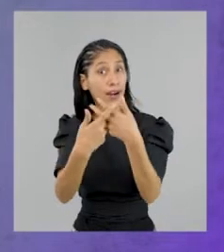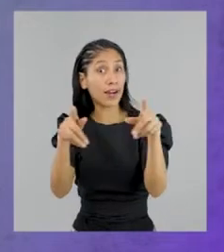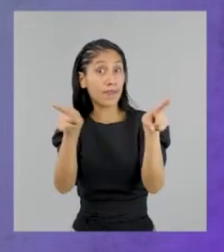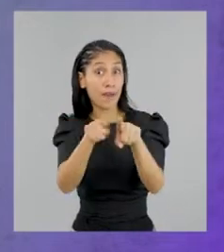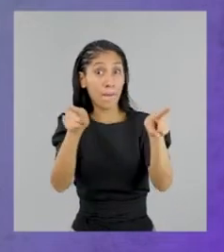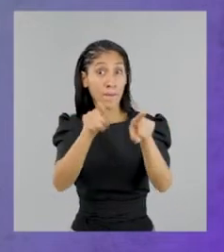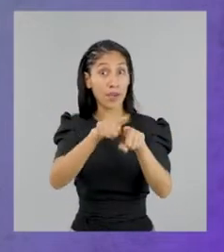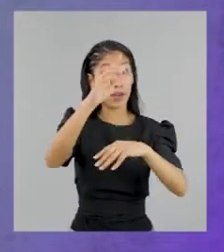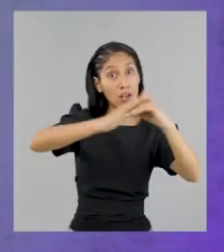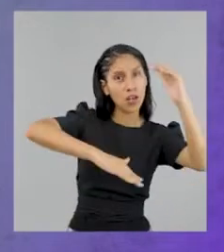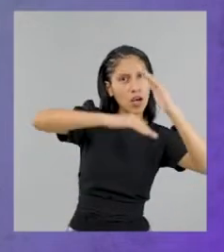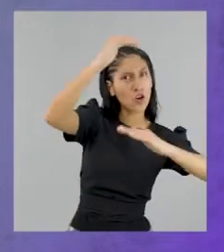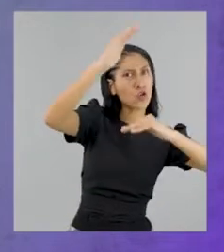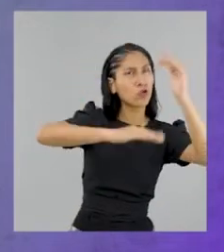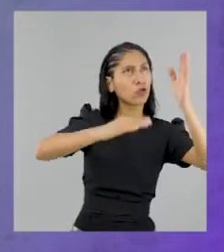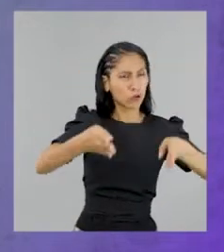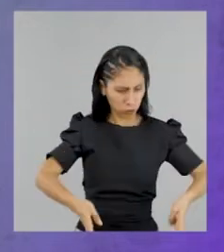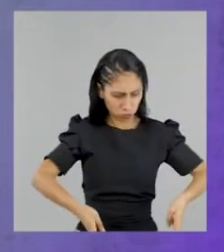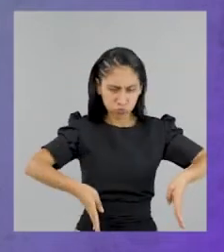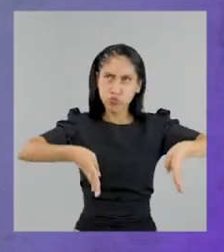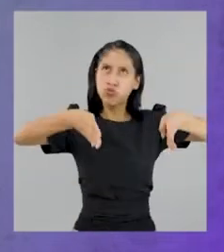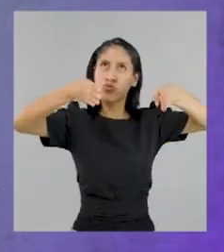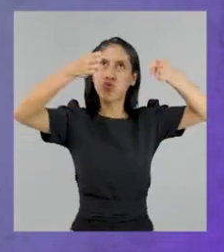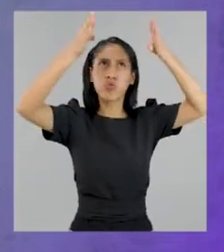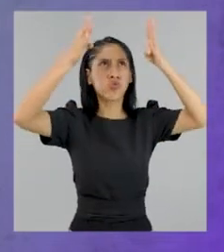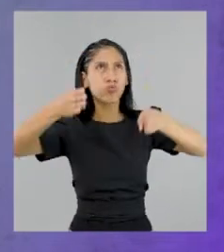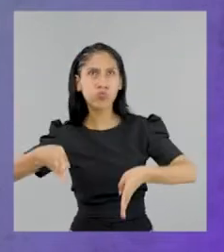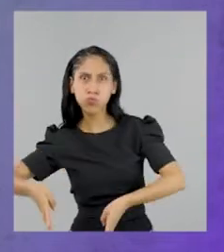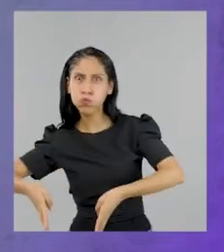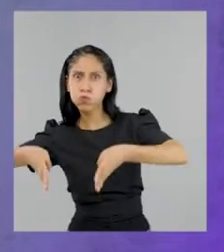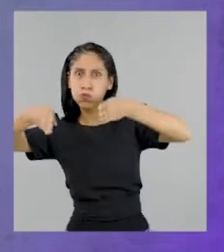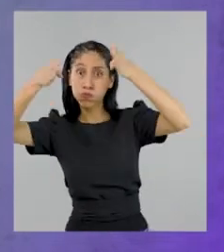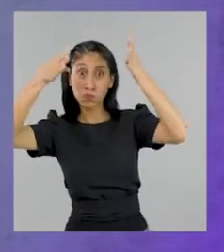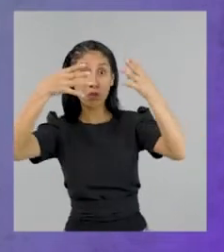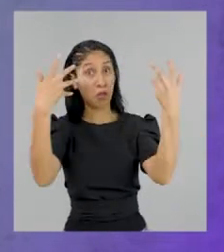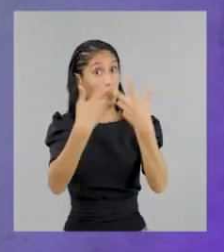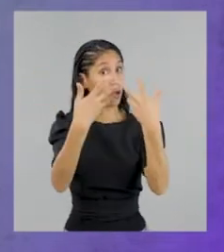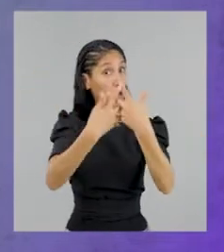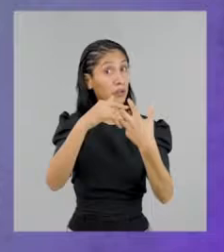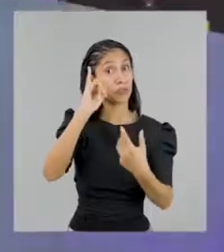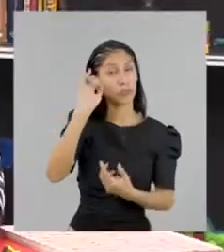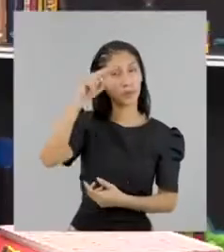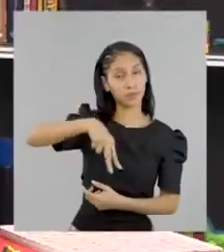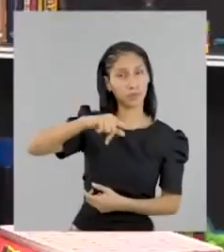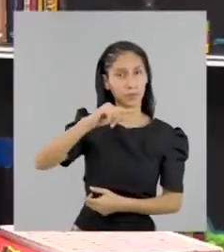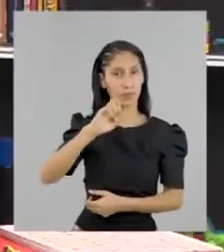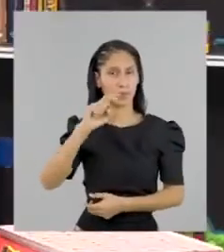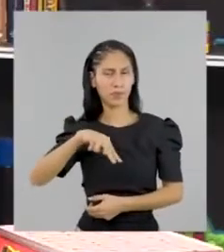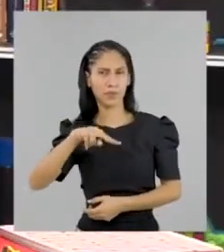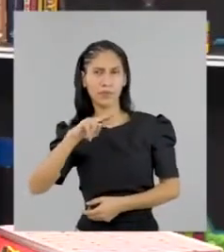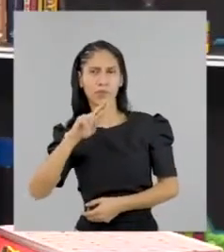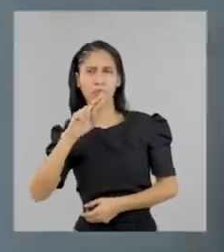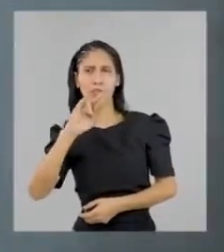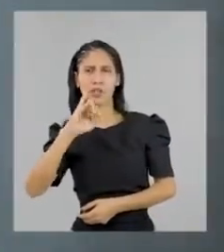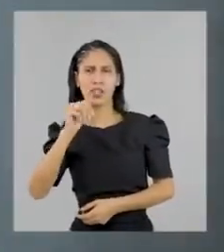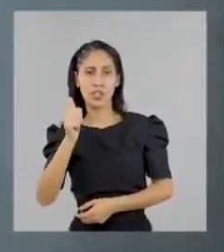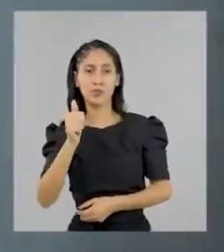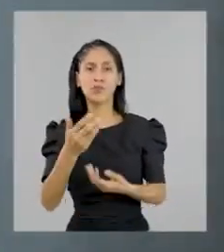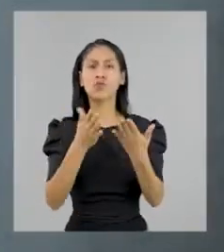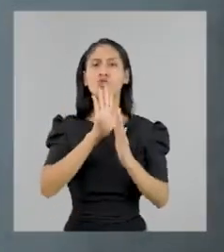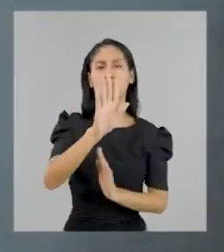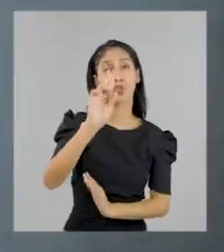la construcción de edificaciones. La ingeniería tiene su base en esta rama. Las razones trigonométricas